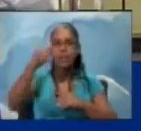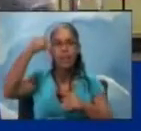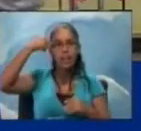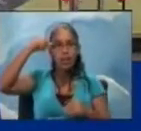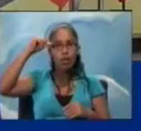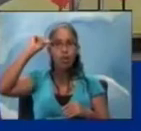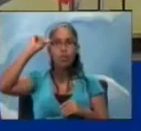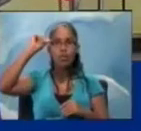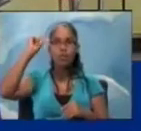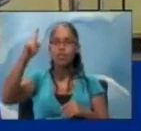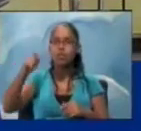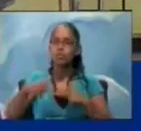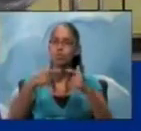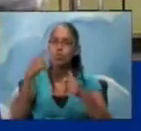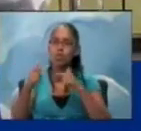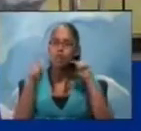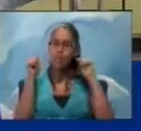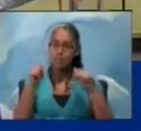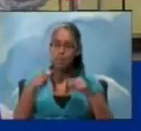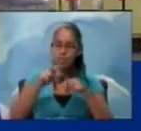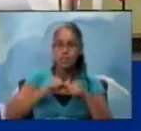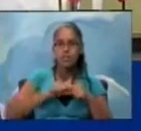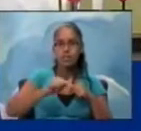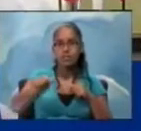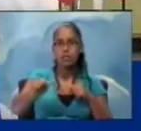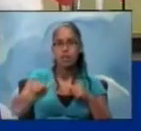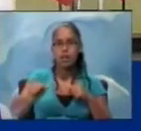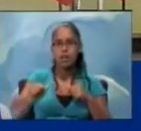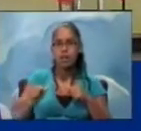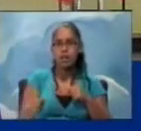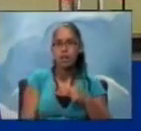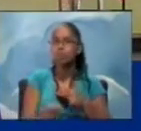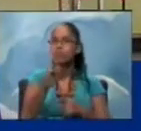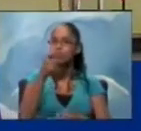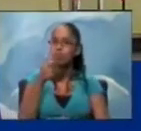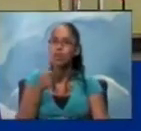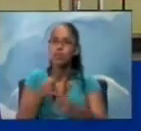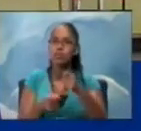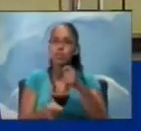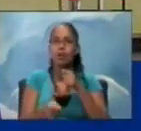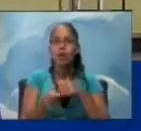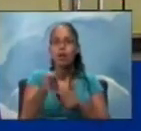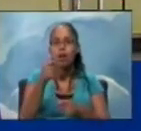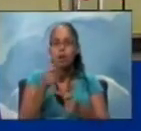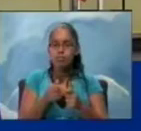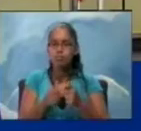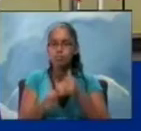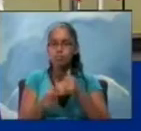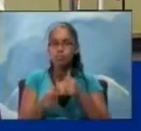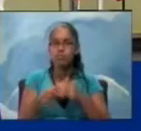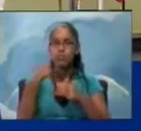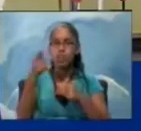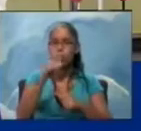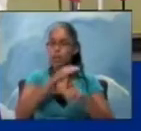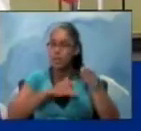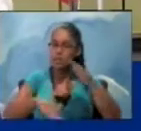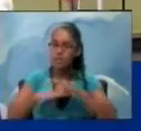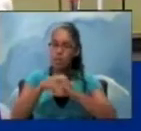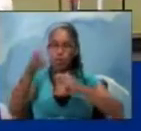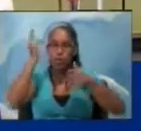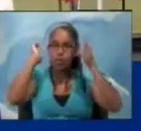recordando durante esta semana, paso a paso. Después que se bajó del